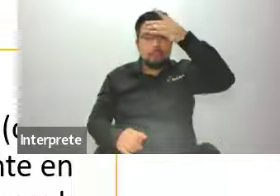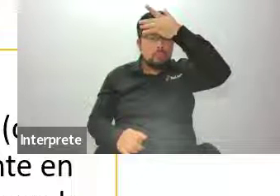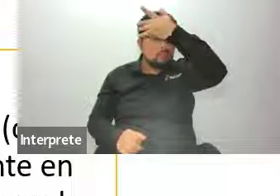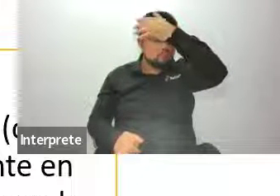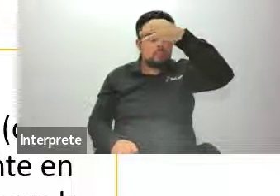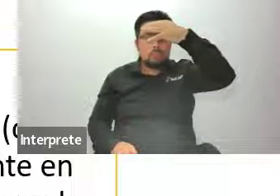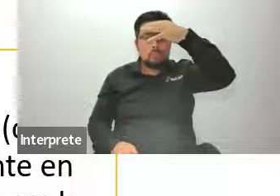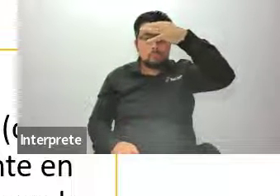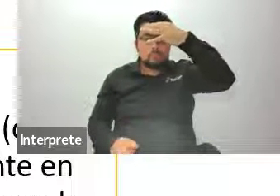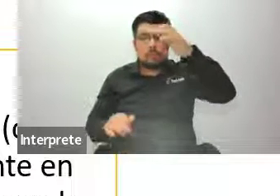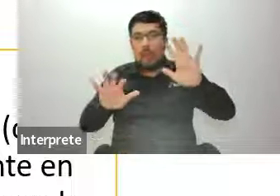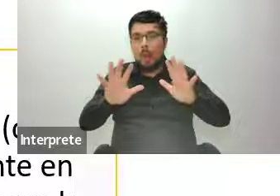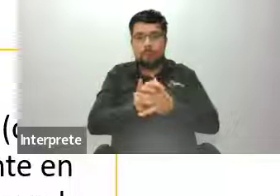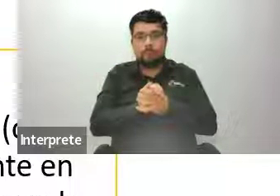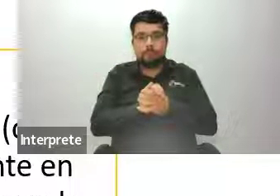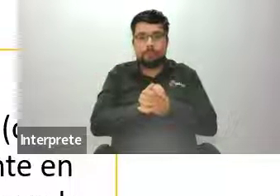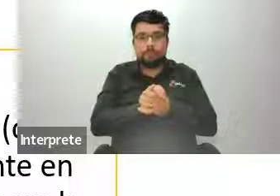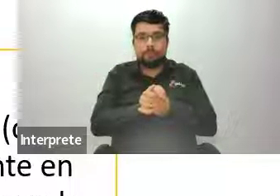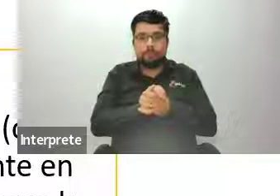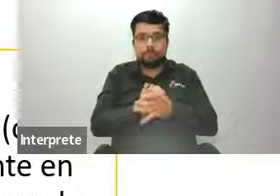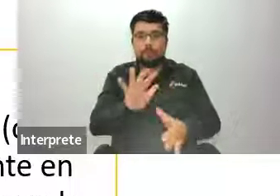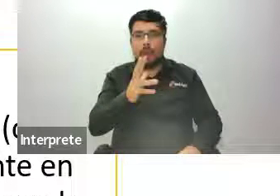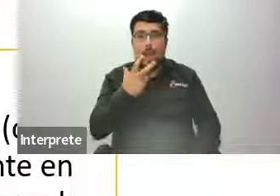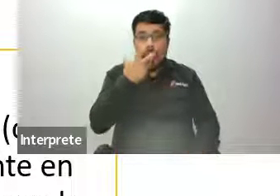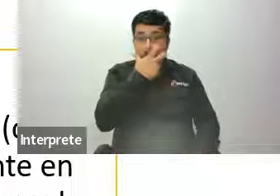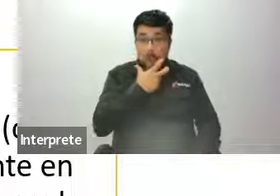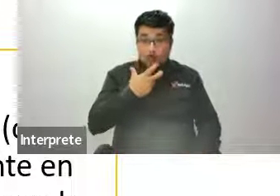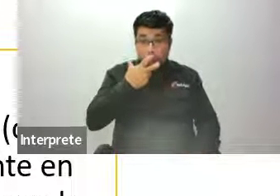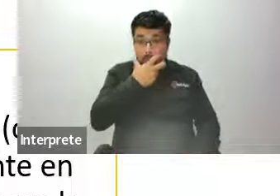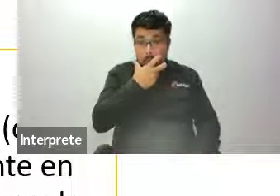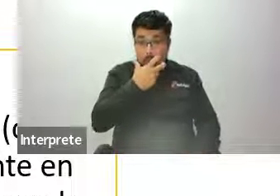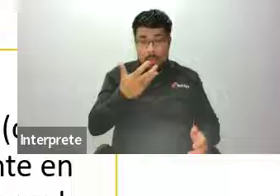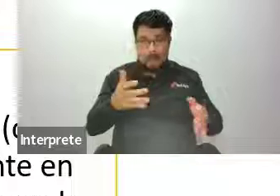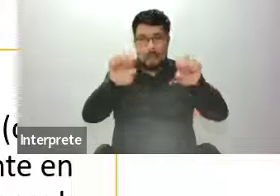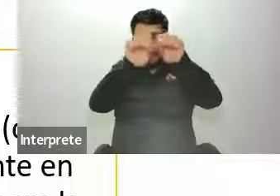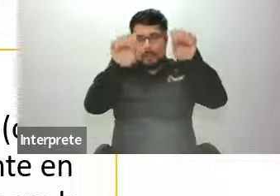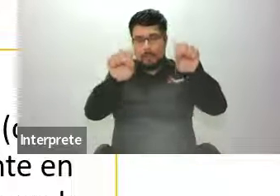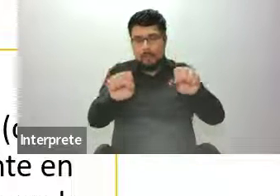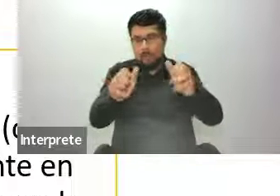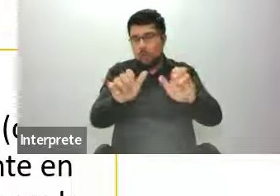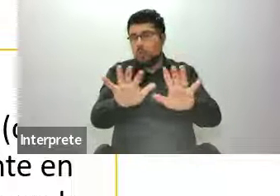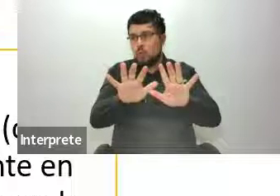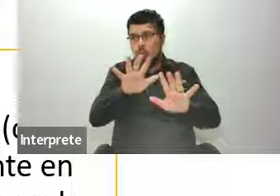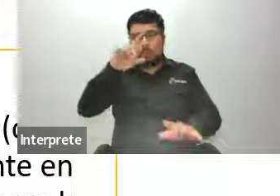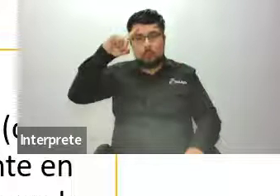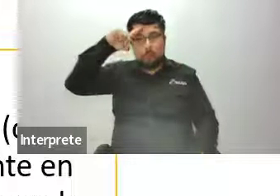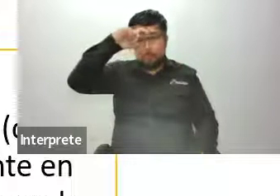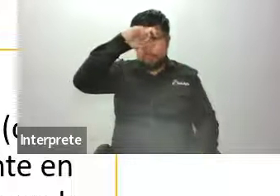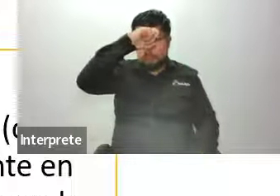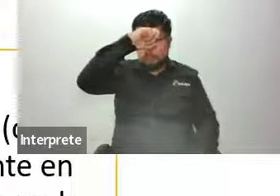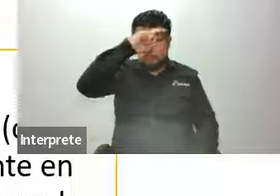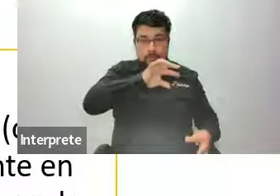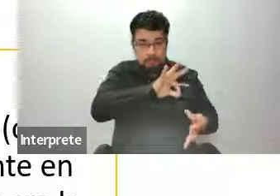Ahora, el lenguaje, ¿cierto?, al ser este sistema muy complejo, ¿cierto?, recordemos que puede